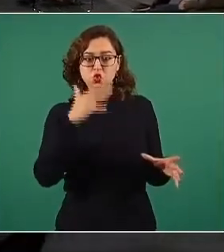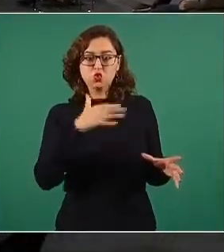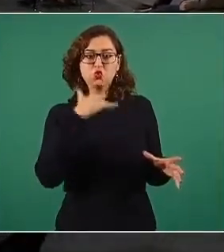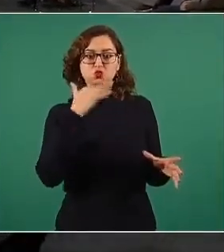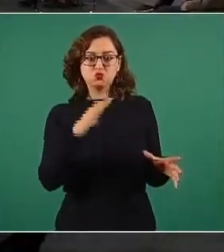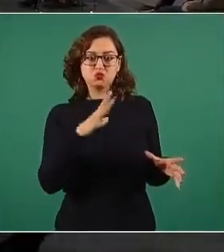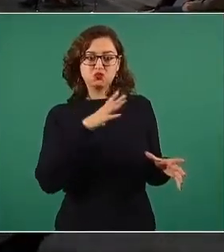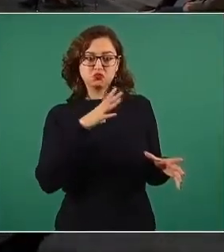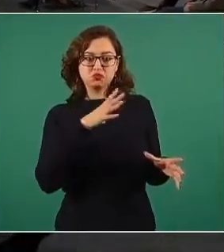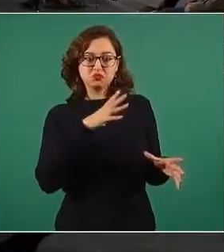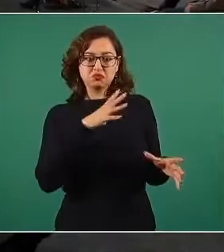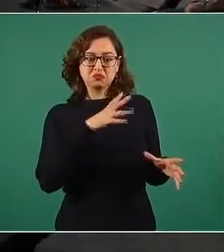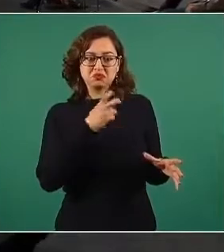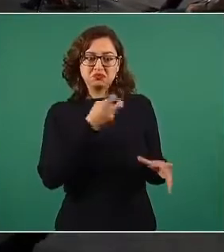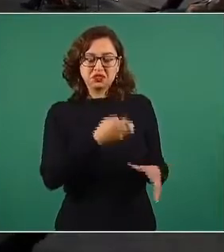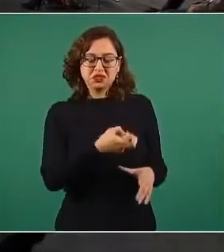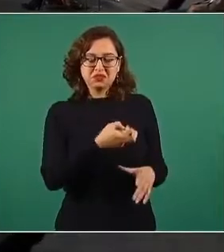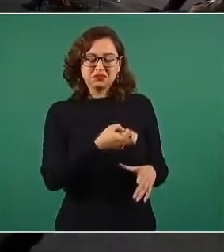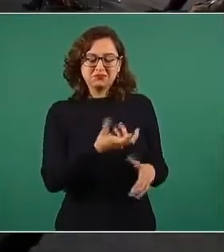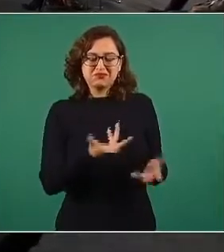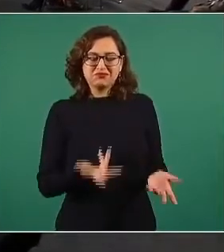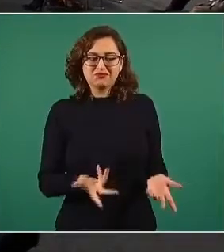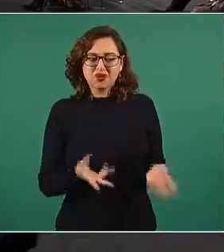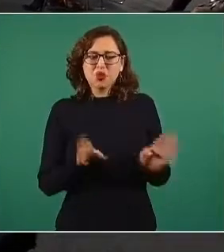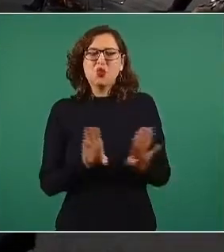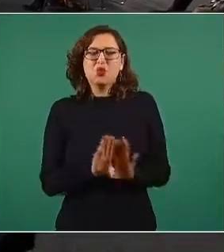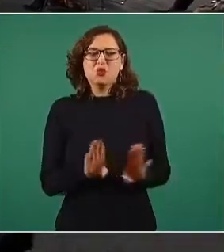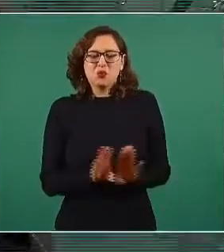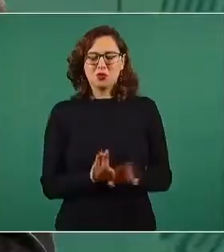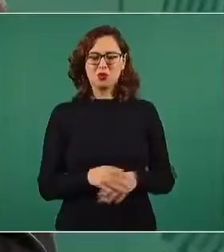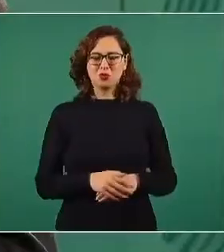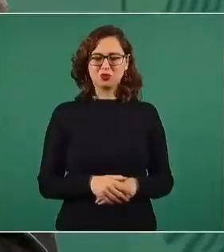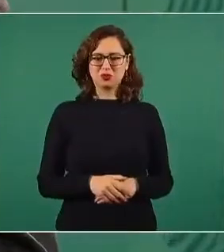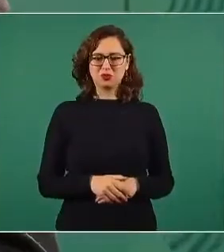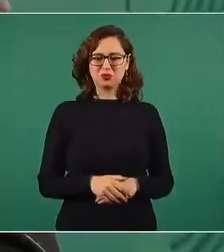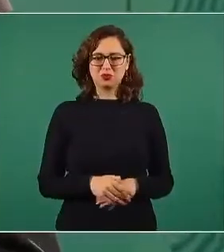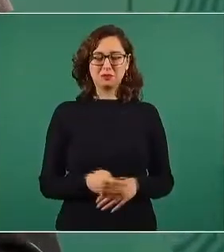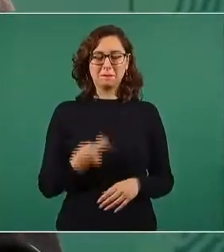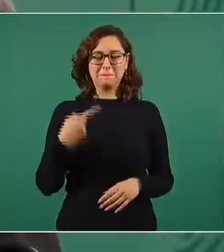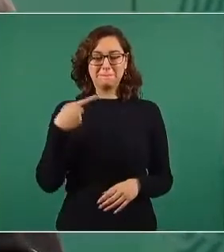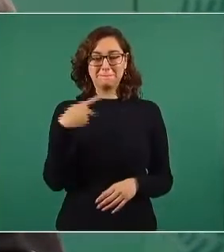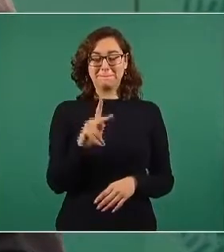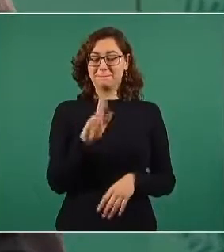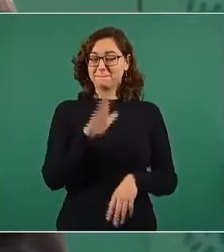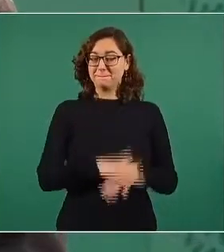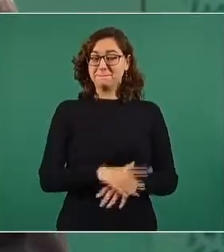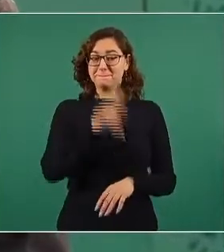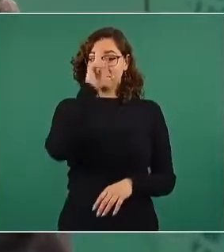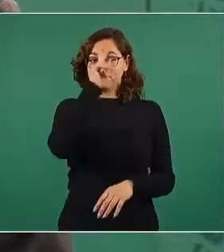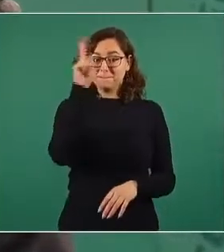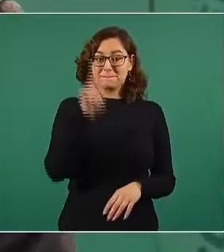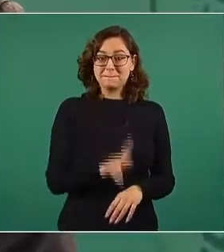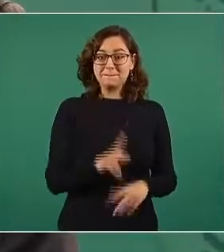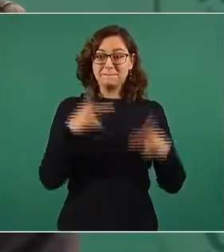sino que tengan una base de apoyo